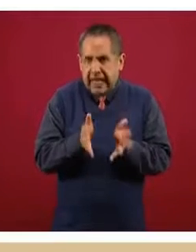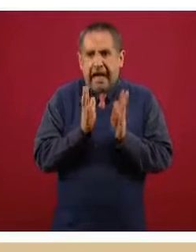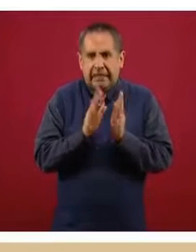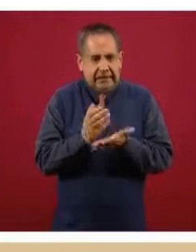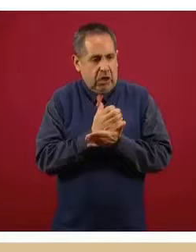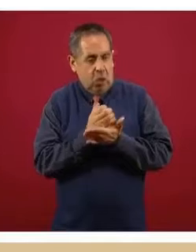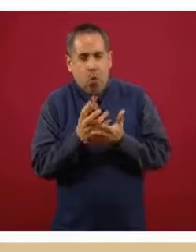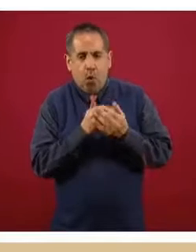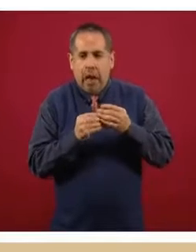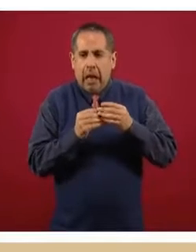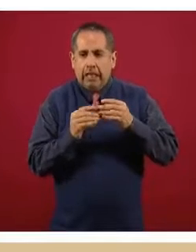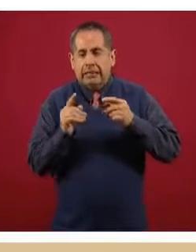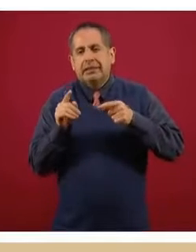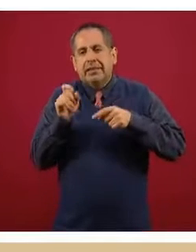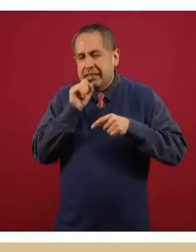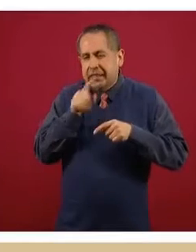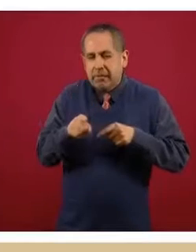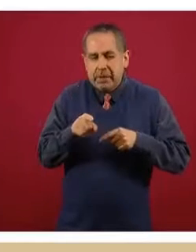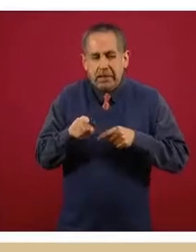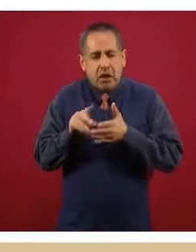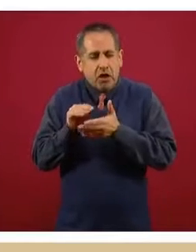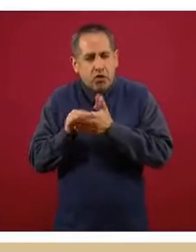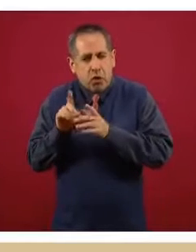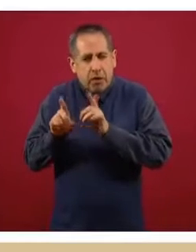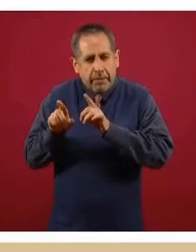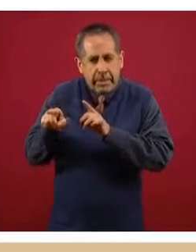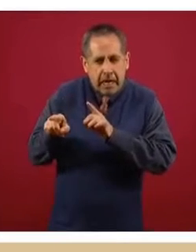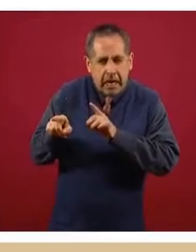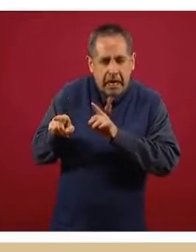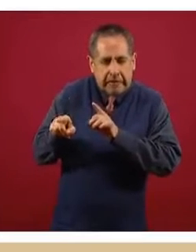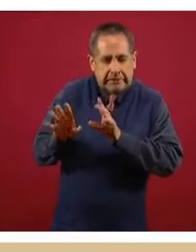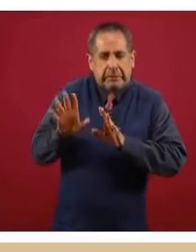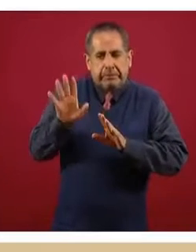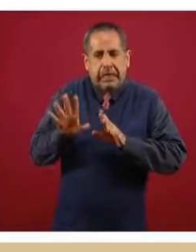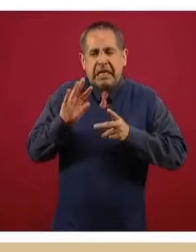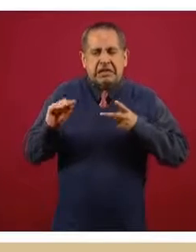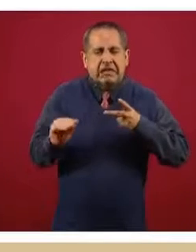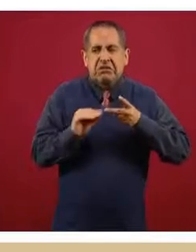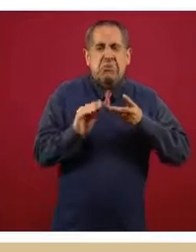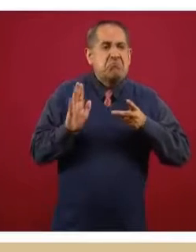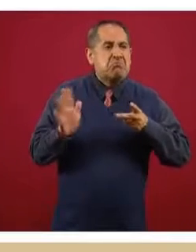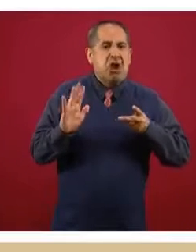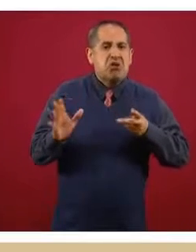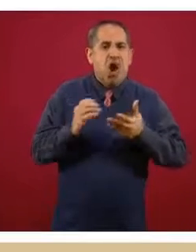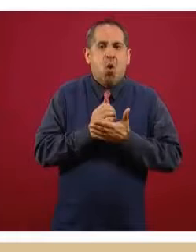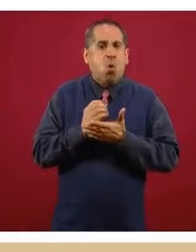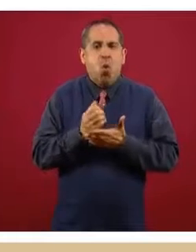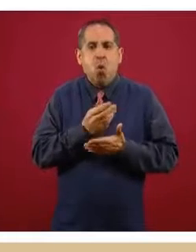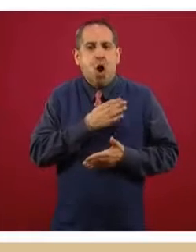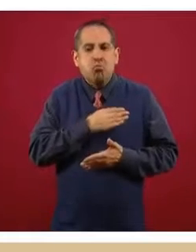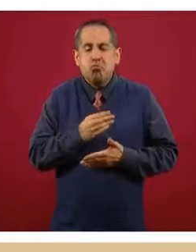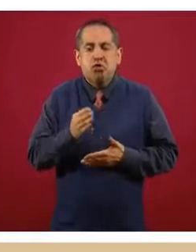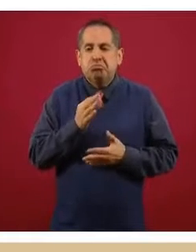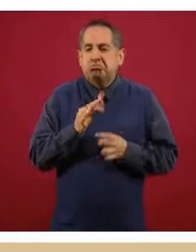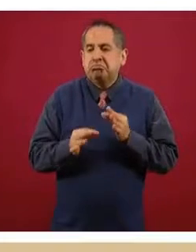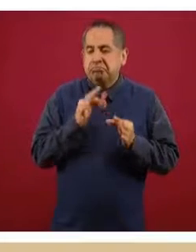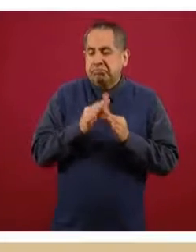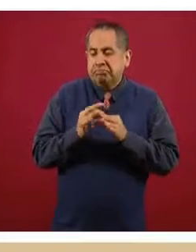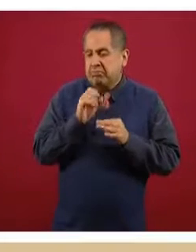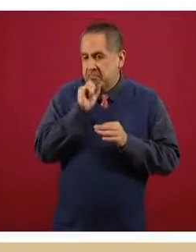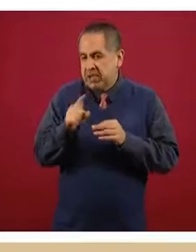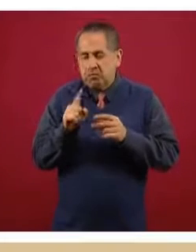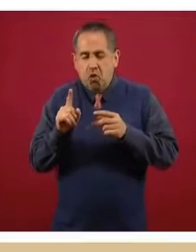curva también agregamos los aún sospechosos que en su momento están dentro de la estimación